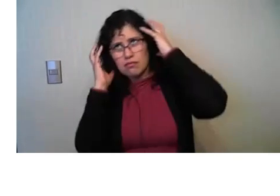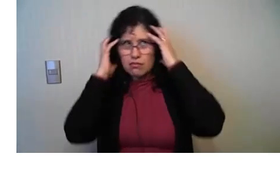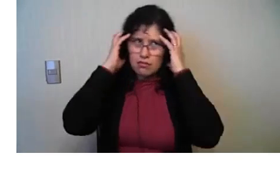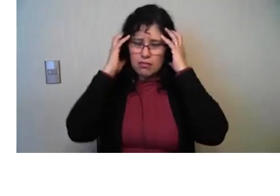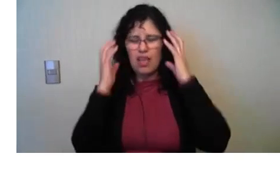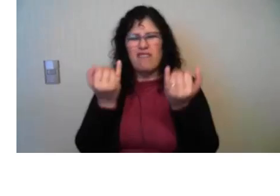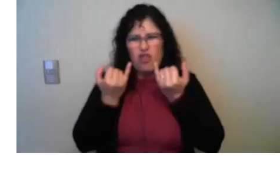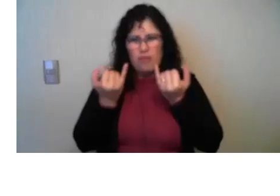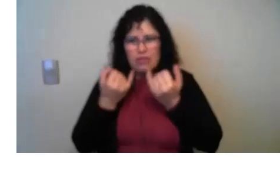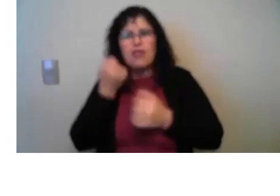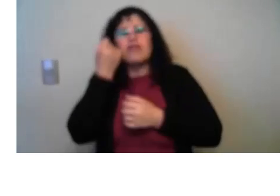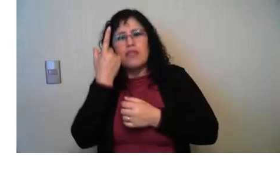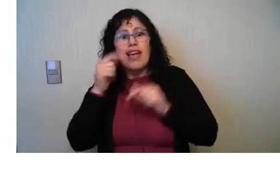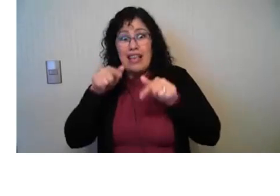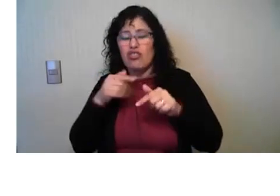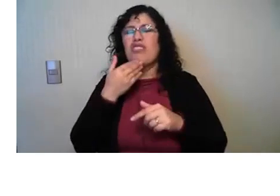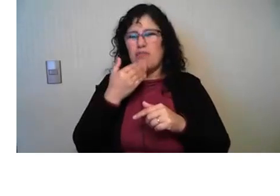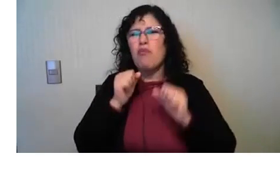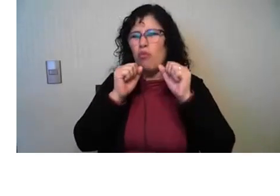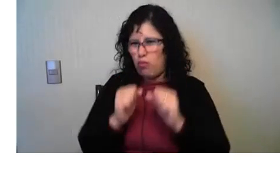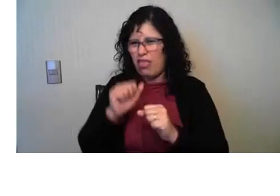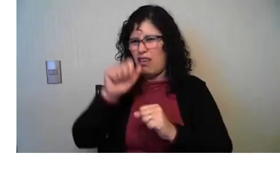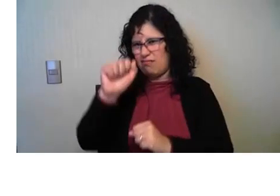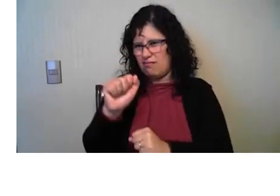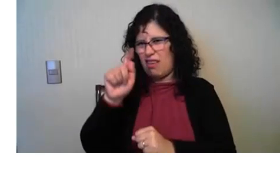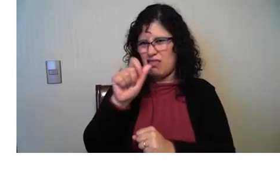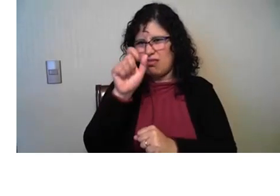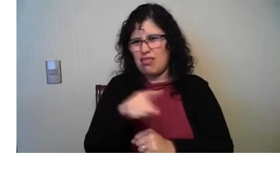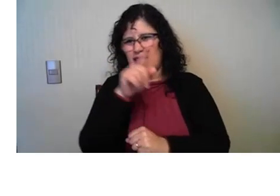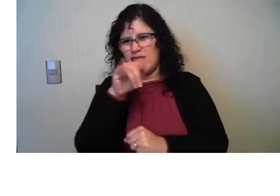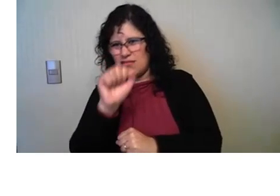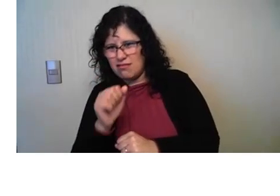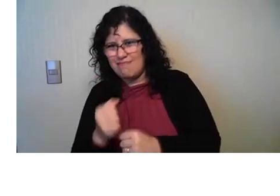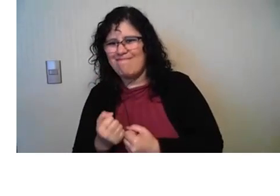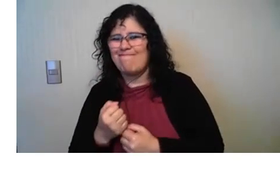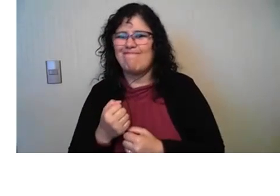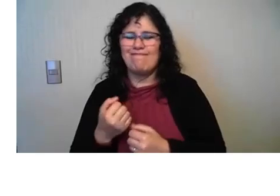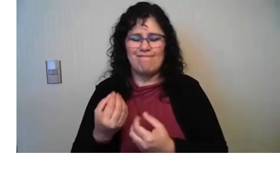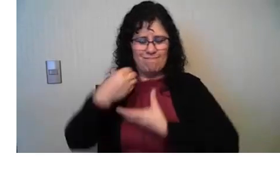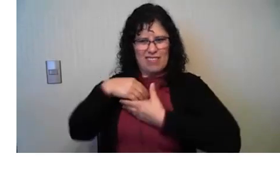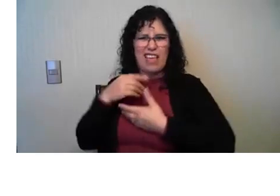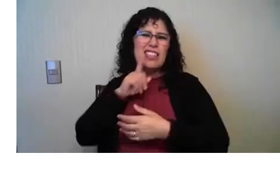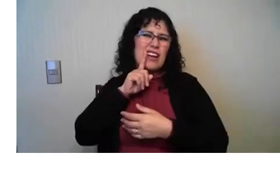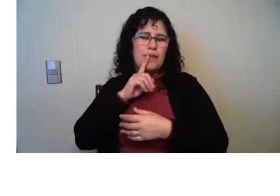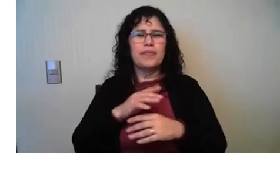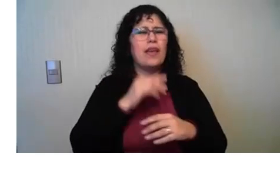provocar ataxia. Y, Profe, dígame. ¿en el Parkinson se puede dar eso o no? Así